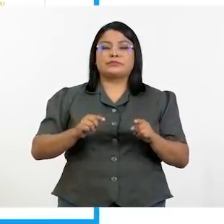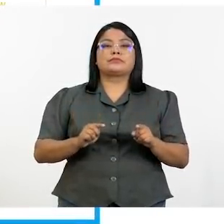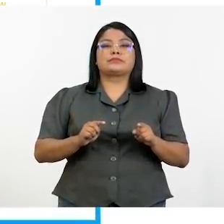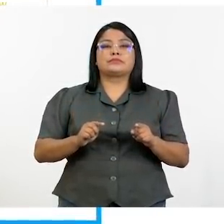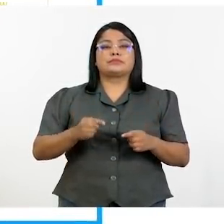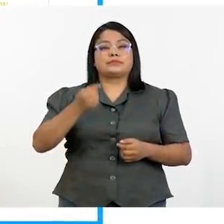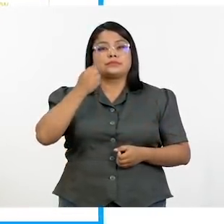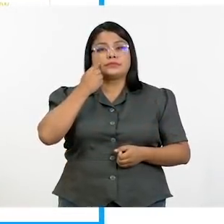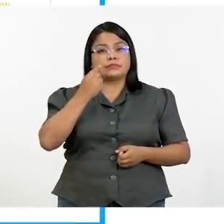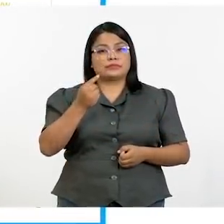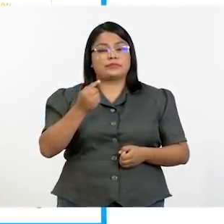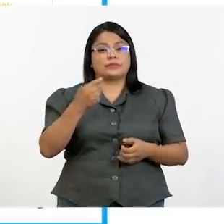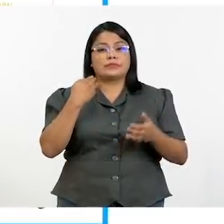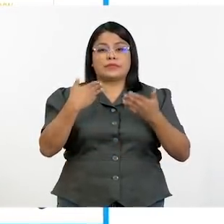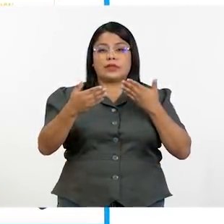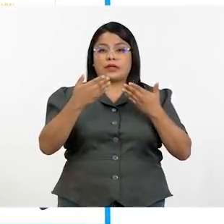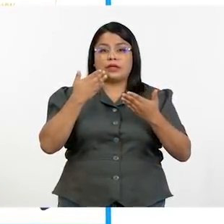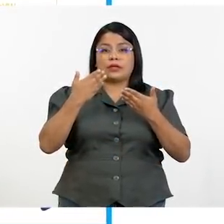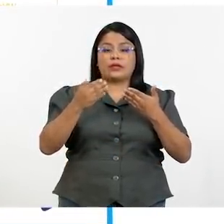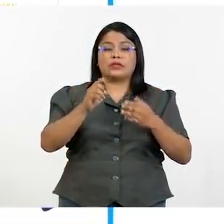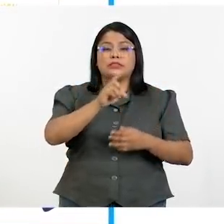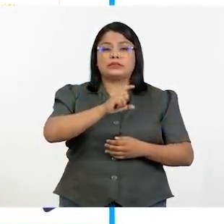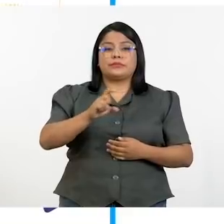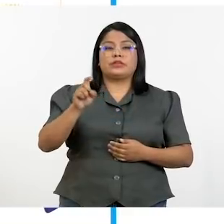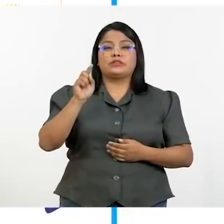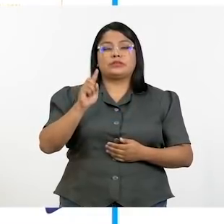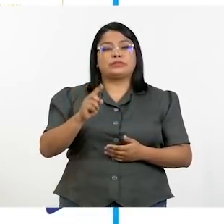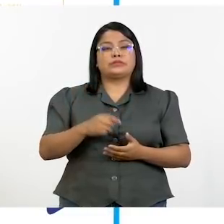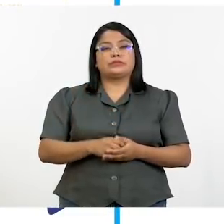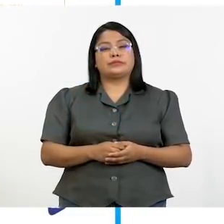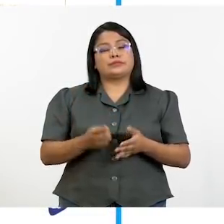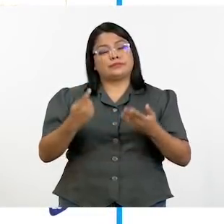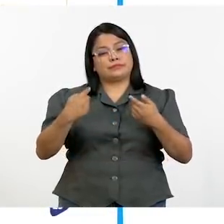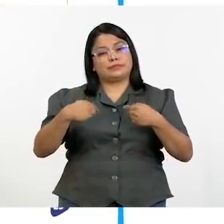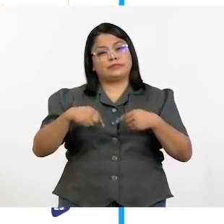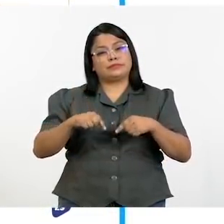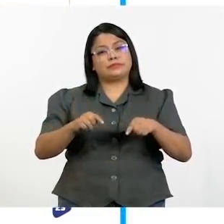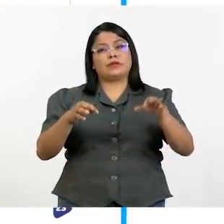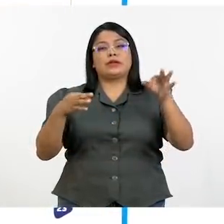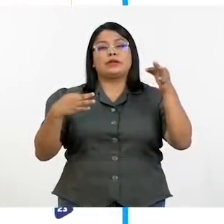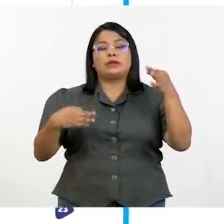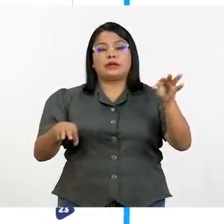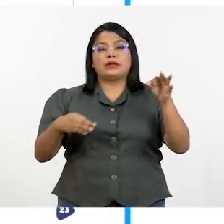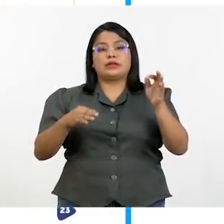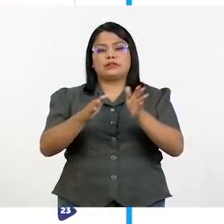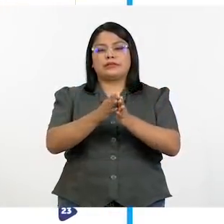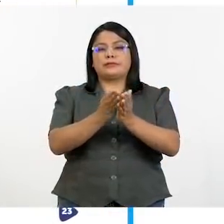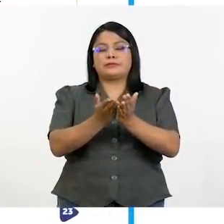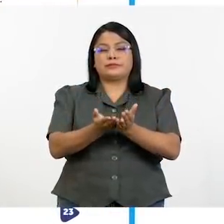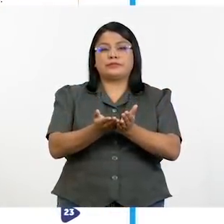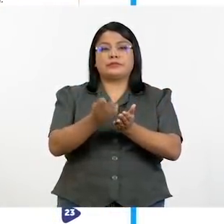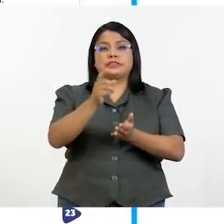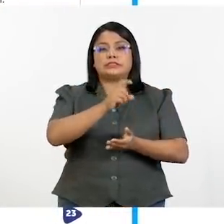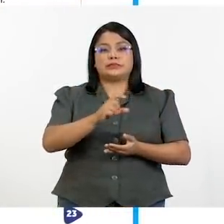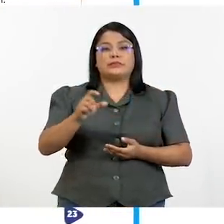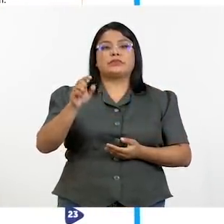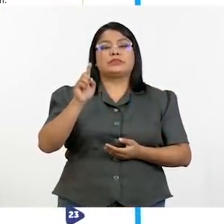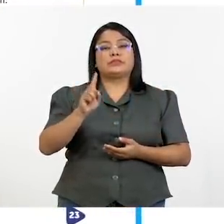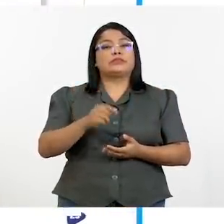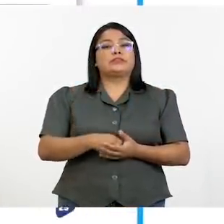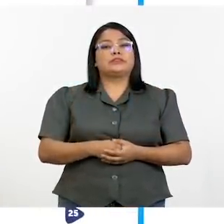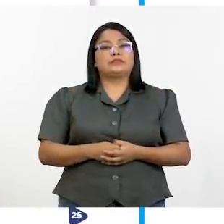de estas, se encuentran las orientaciones para la semana 1, seguidas de las páginas del libro de texto